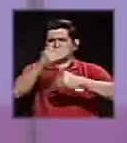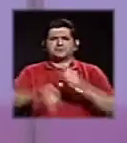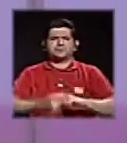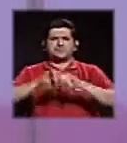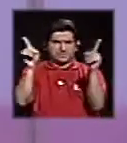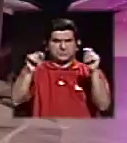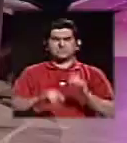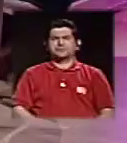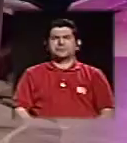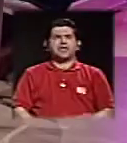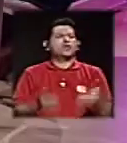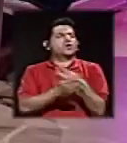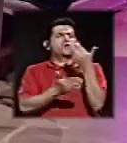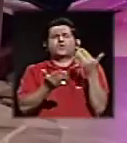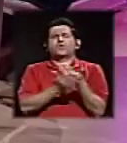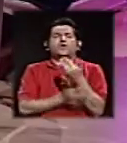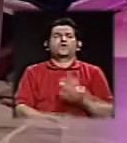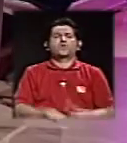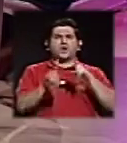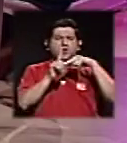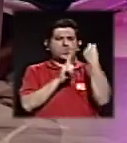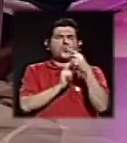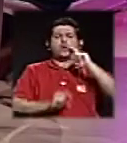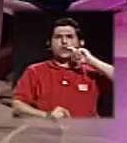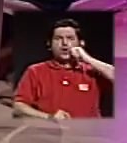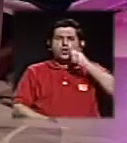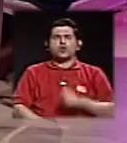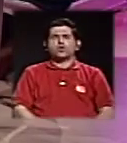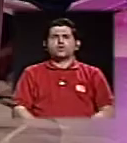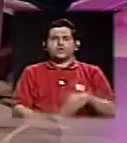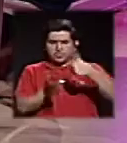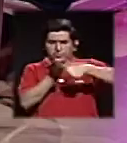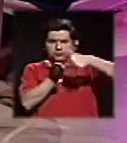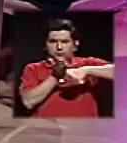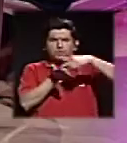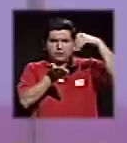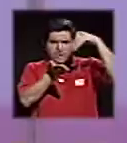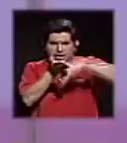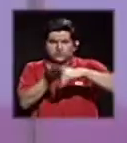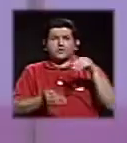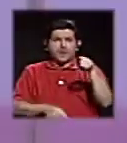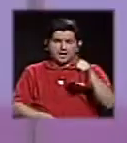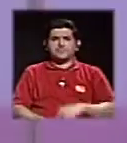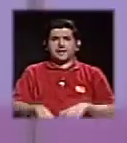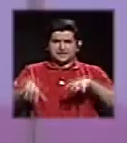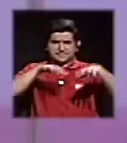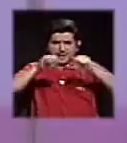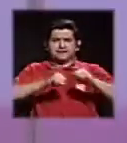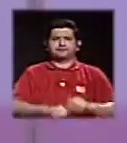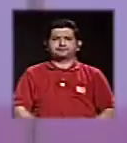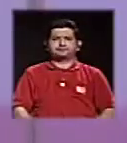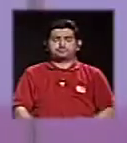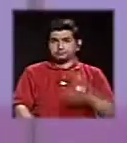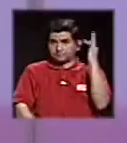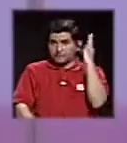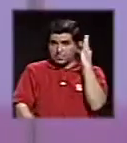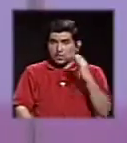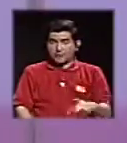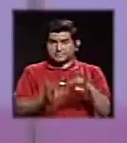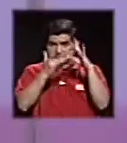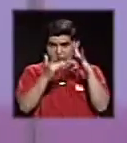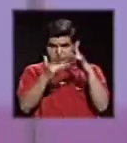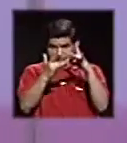propiamente que es lo nuevo desde el punto de vista de código electoral para esta campaña bueno para las mujeres fundamentalmente